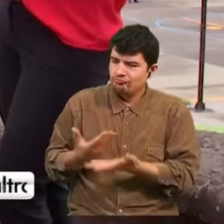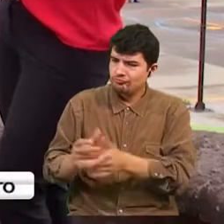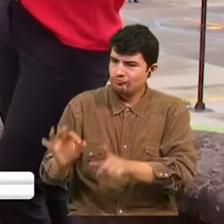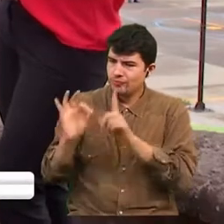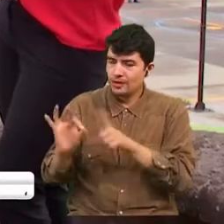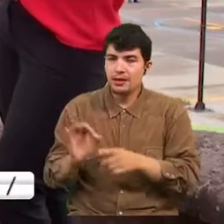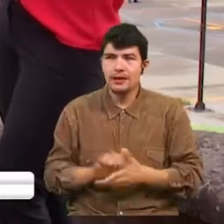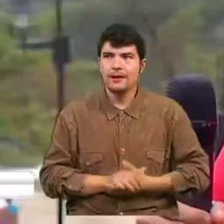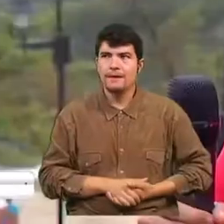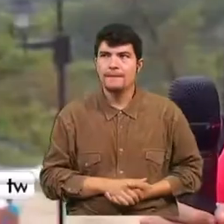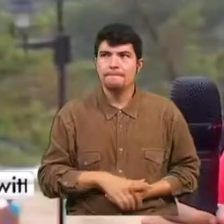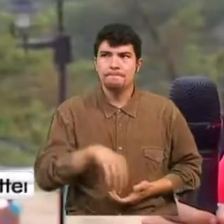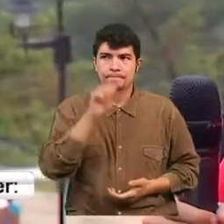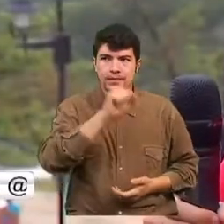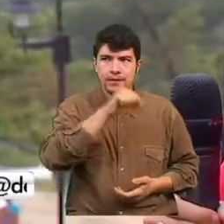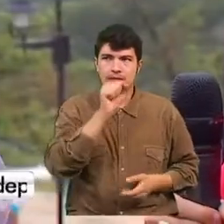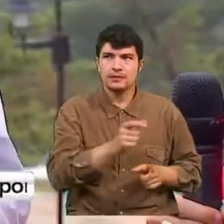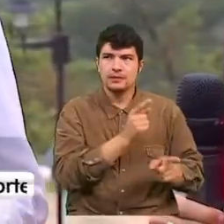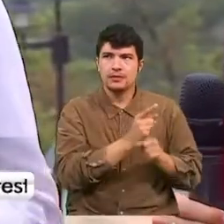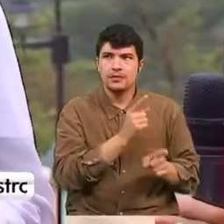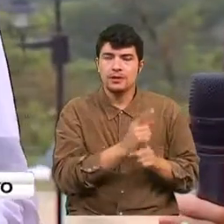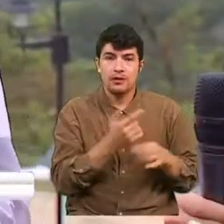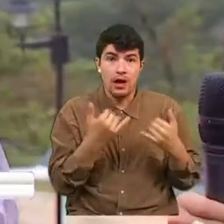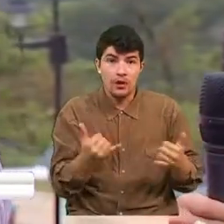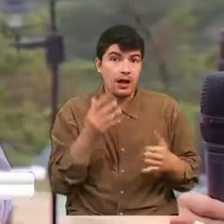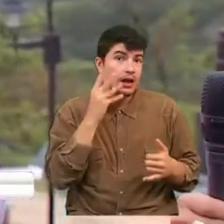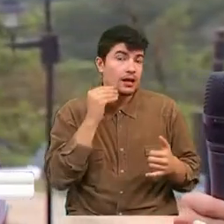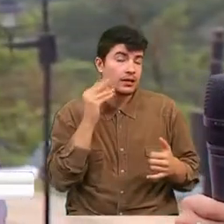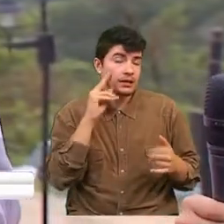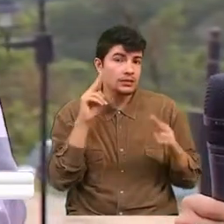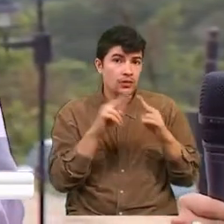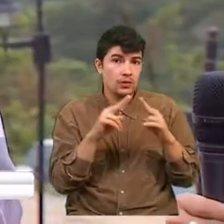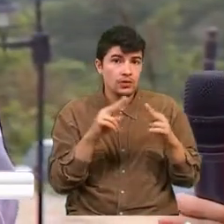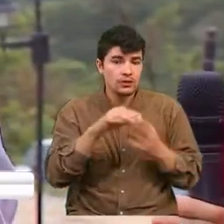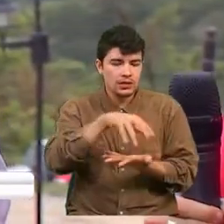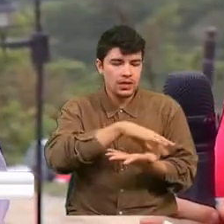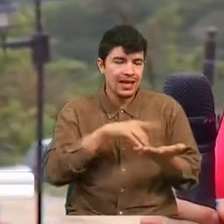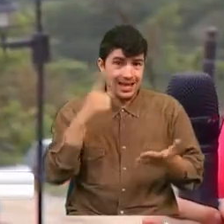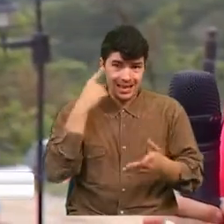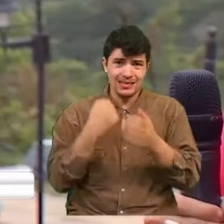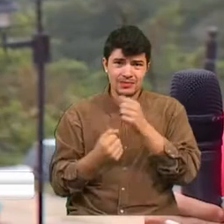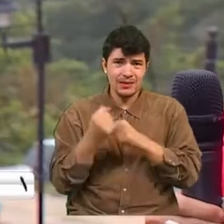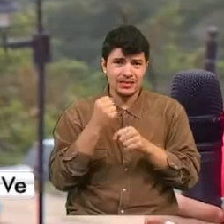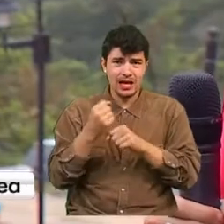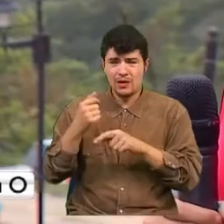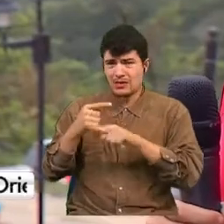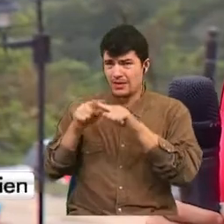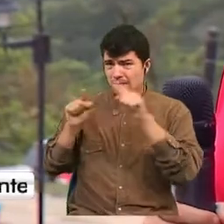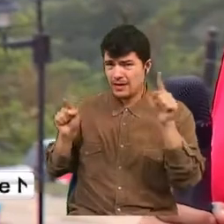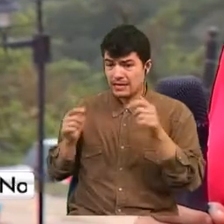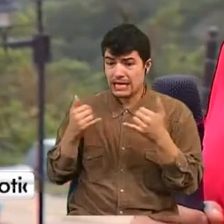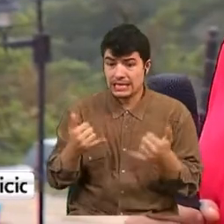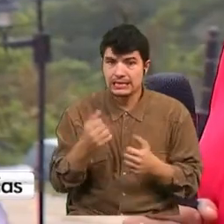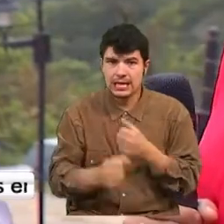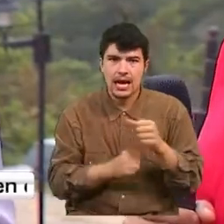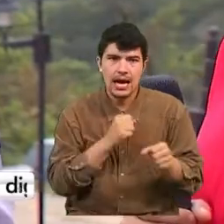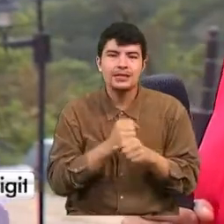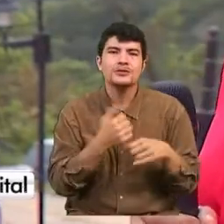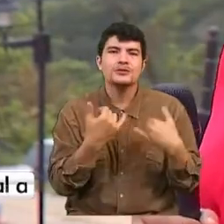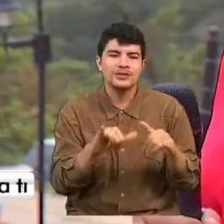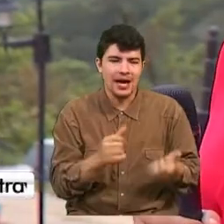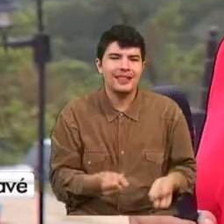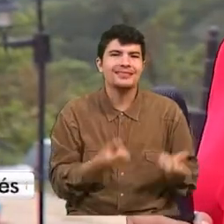gobernador. Así es, John. Esta expedición, a diferencia de la del 2016, es que ya es una expedición de